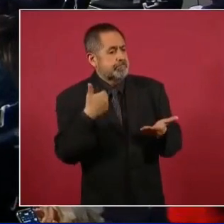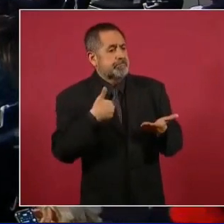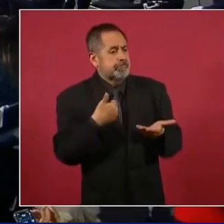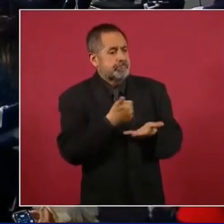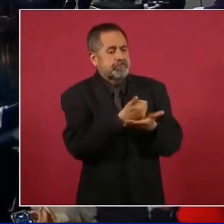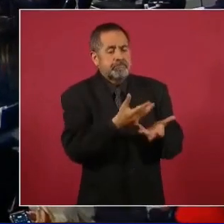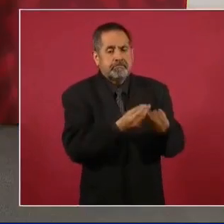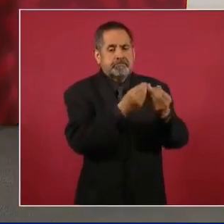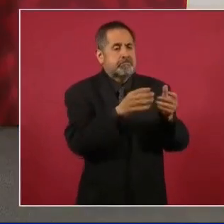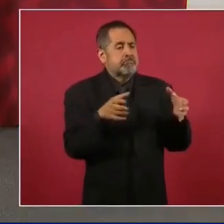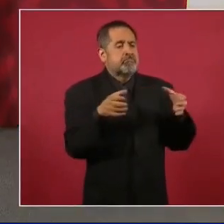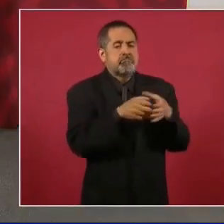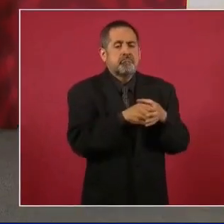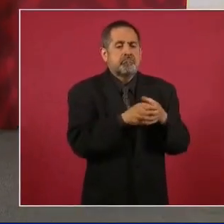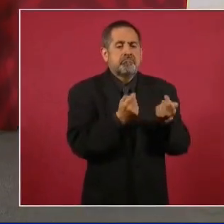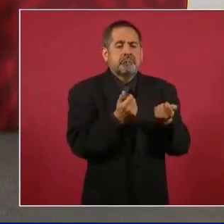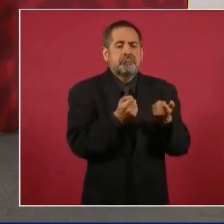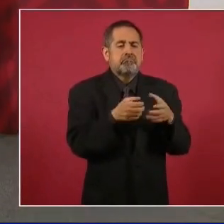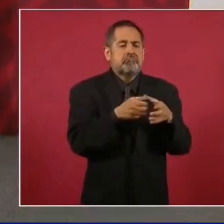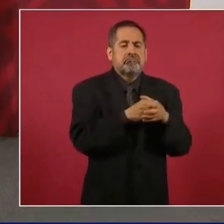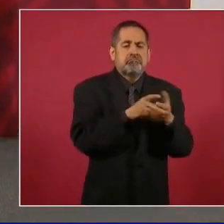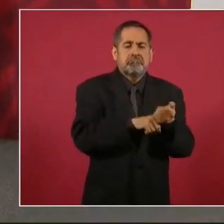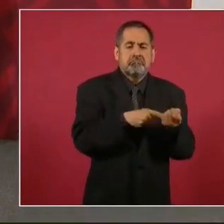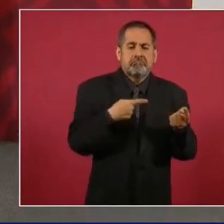de una minoría.